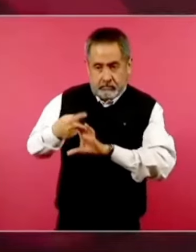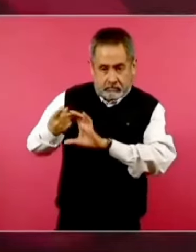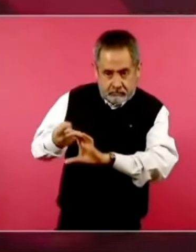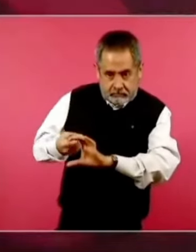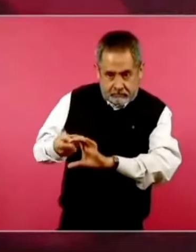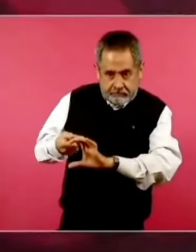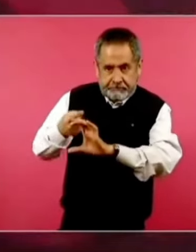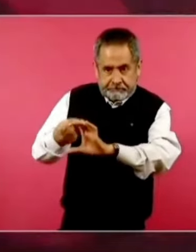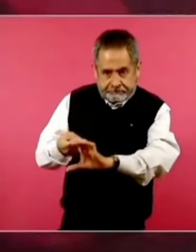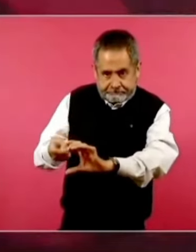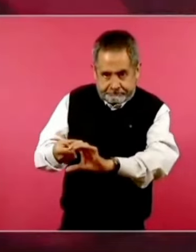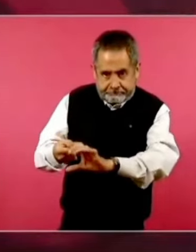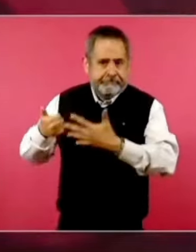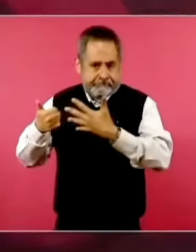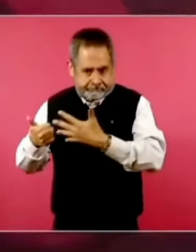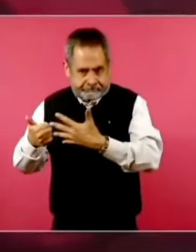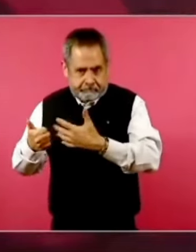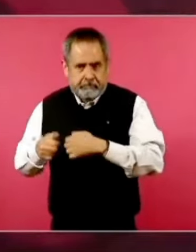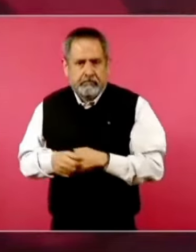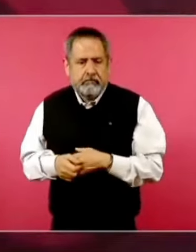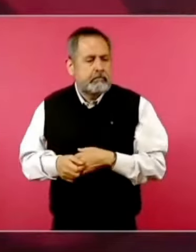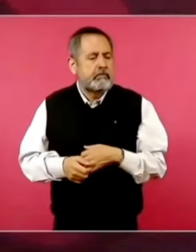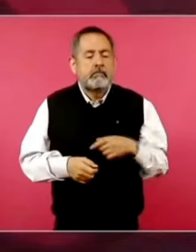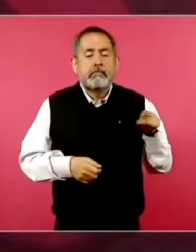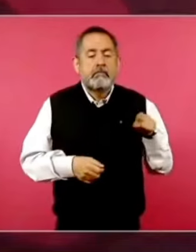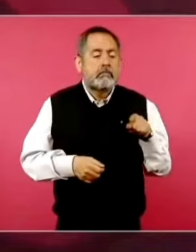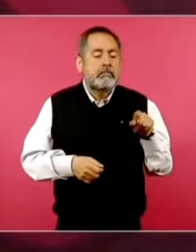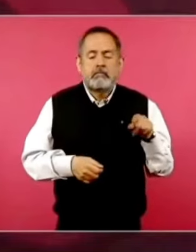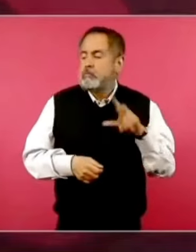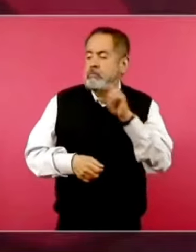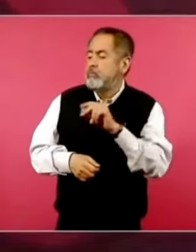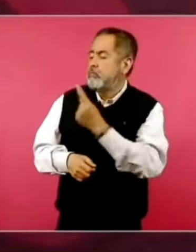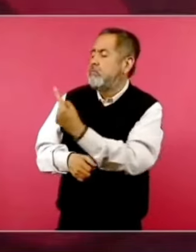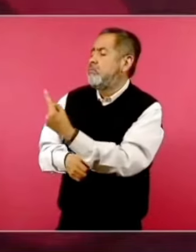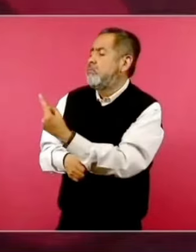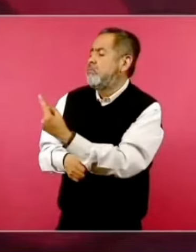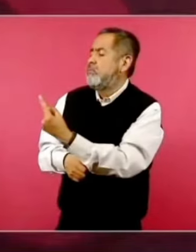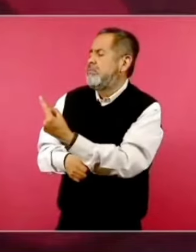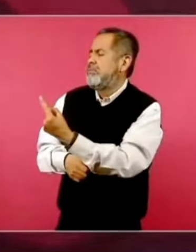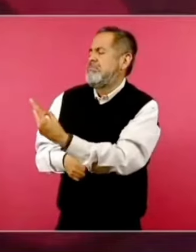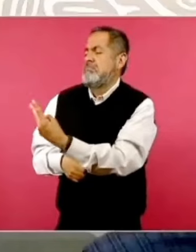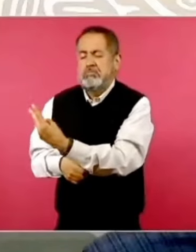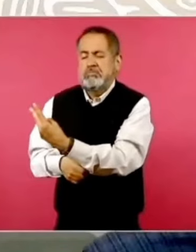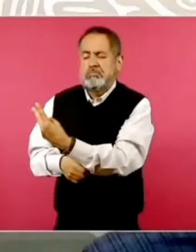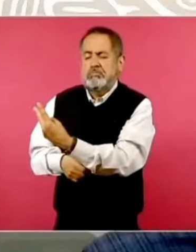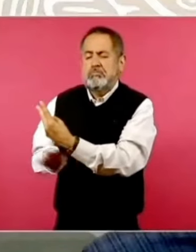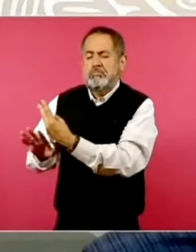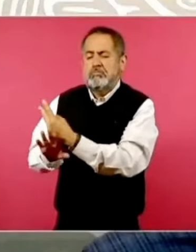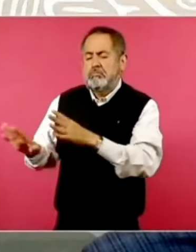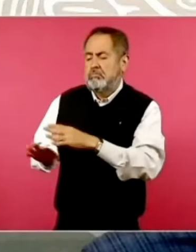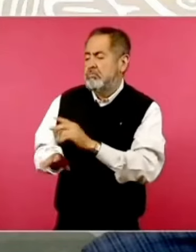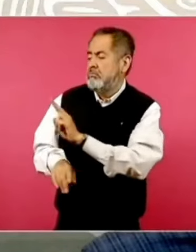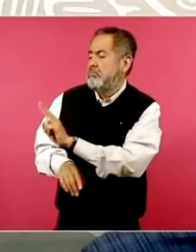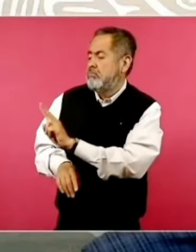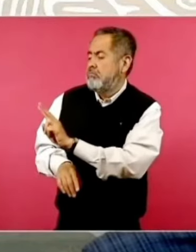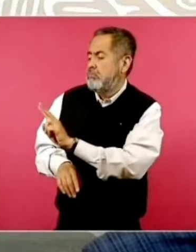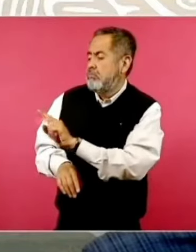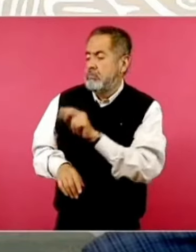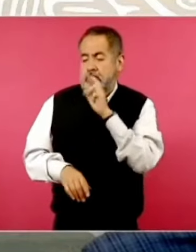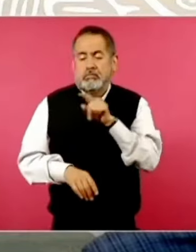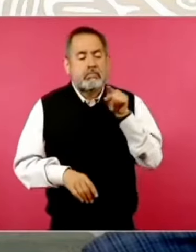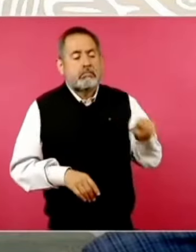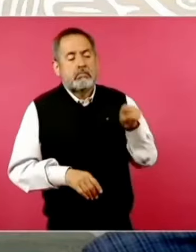permiten el uso de una o de dos para que no haya competencia